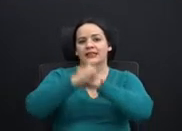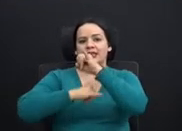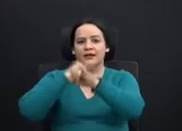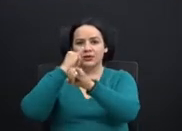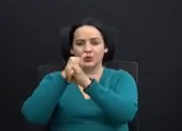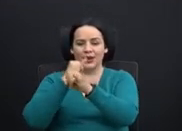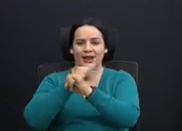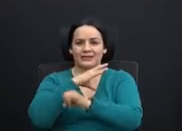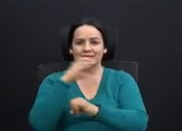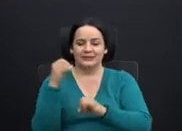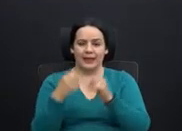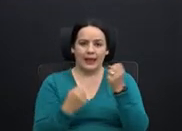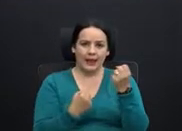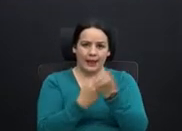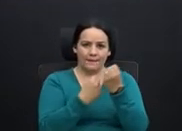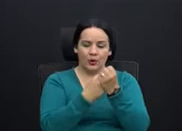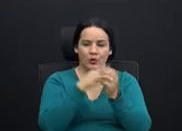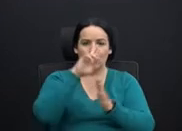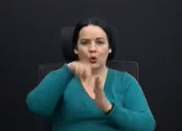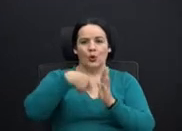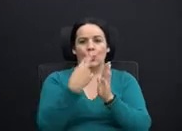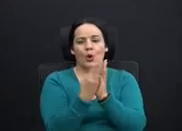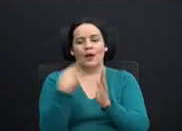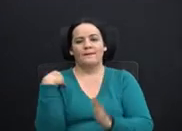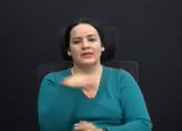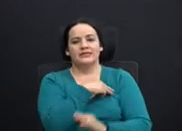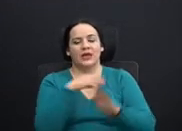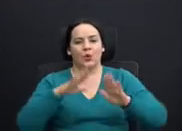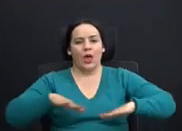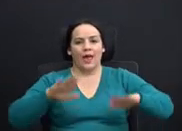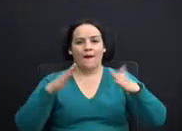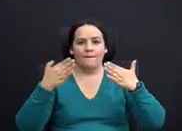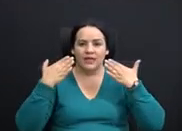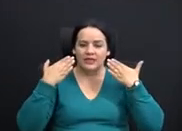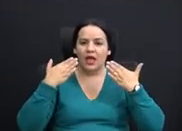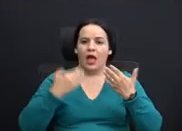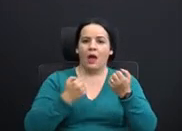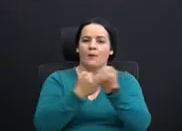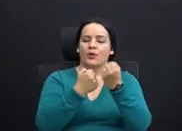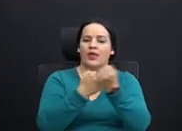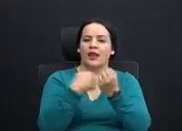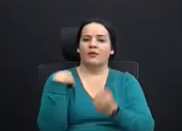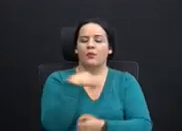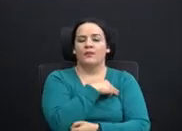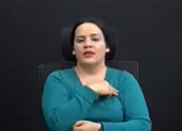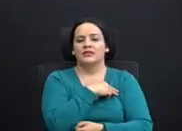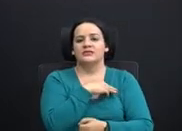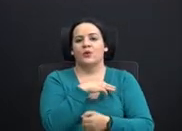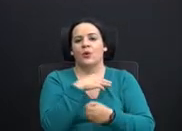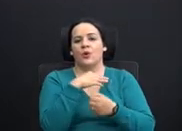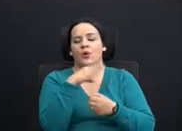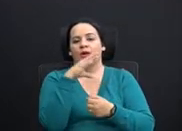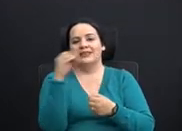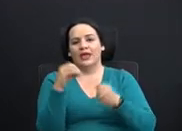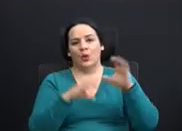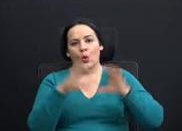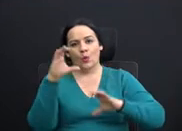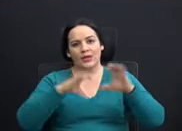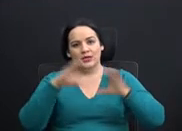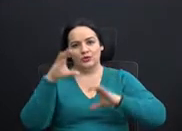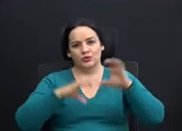el apoyo que hace y el rol que juega el Ministerio de Ambiente es apoyar en esa causa al Ministerio de Comercio